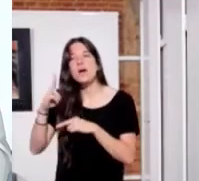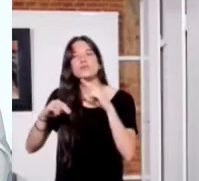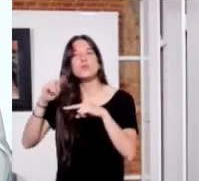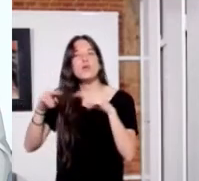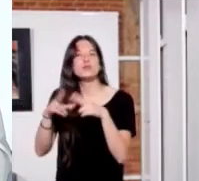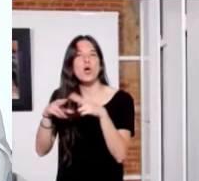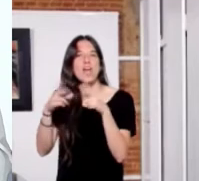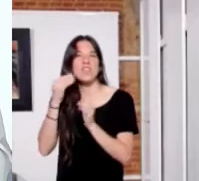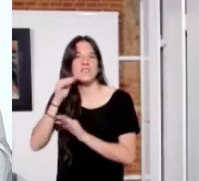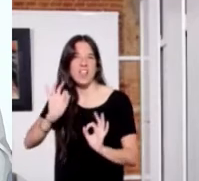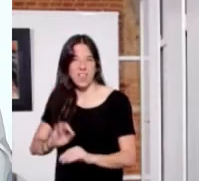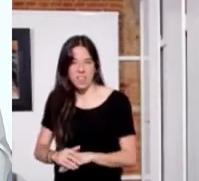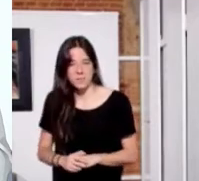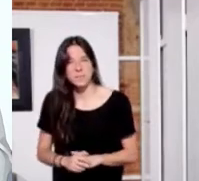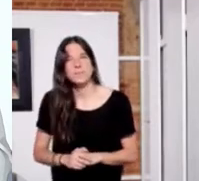socialmente la frialdad.